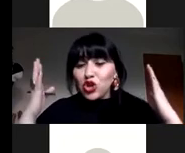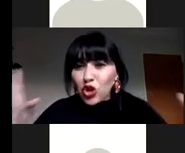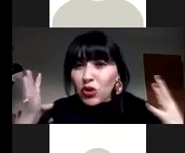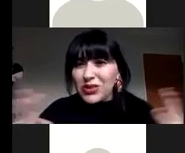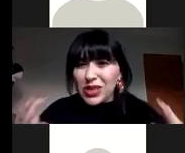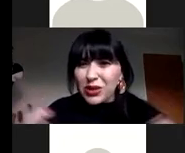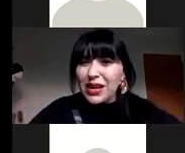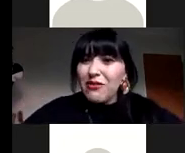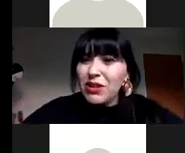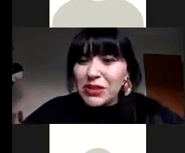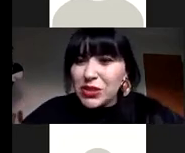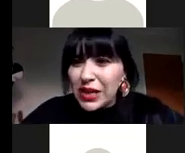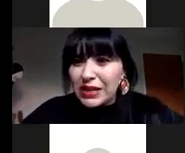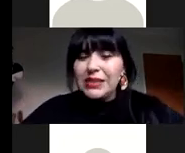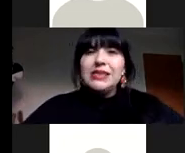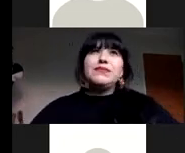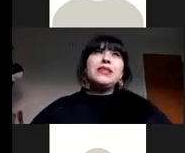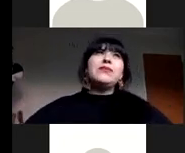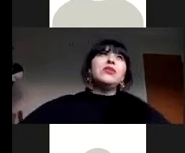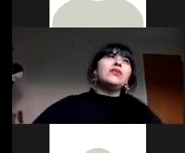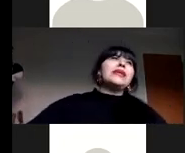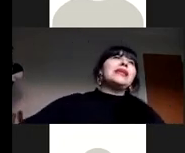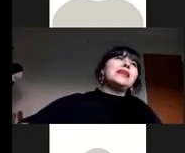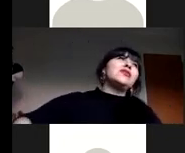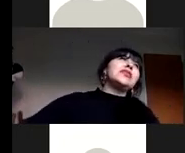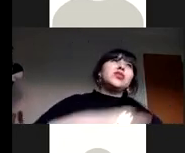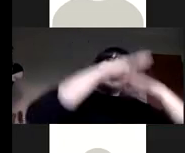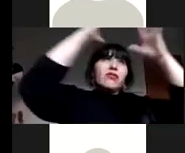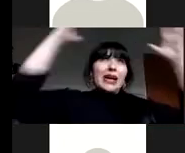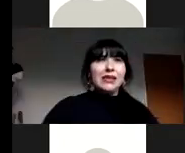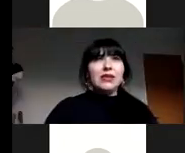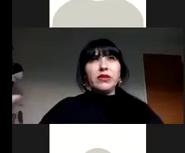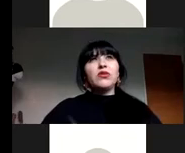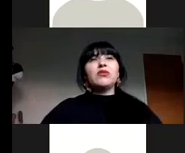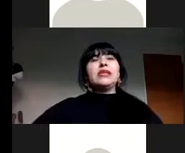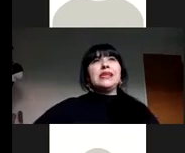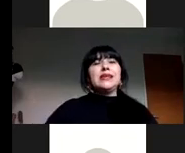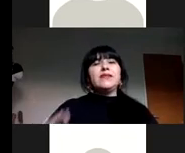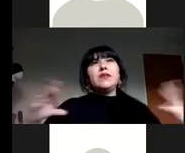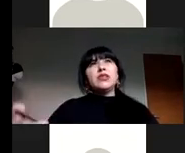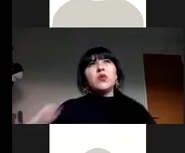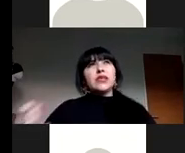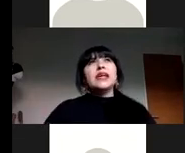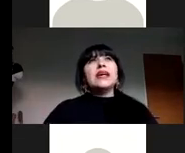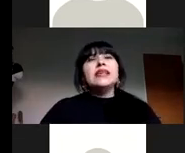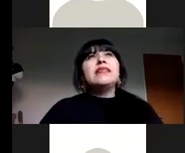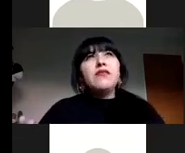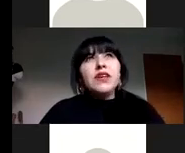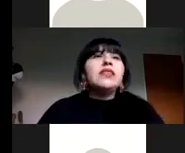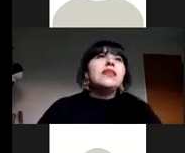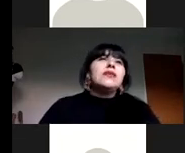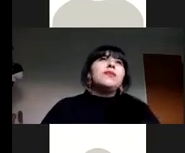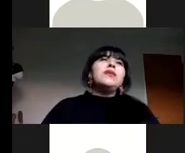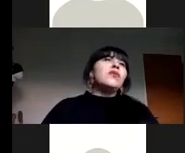con todo esto que yo les acabo de mencionar, vimos el contexto global, lo vimos, vimos esta encuesta del